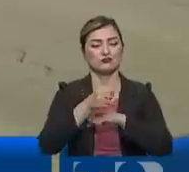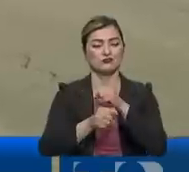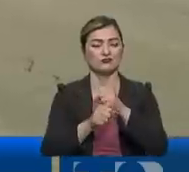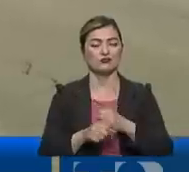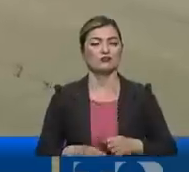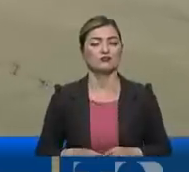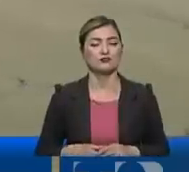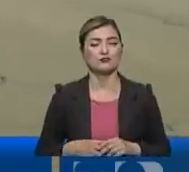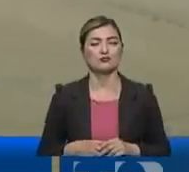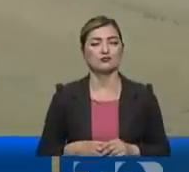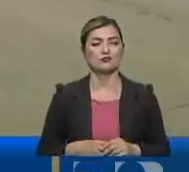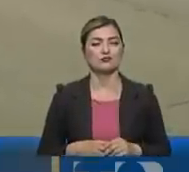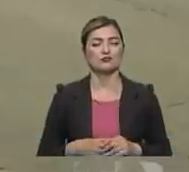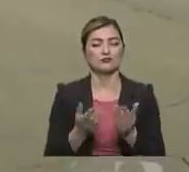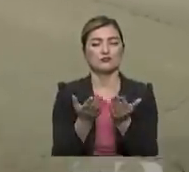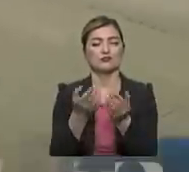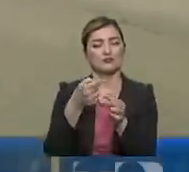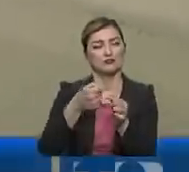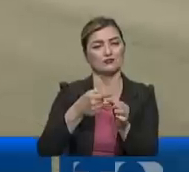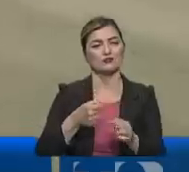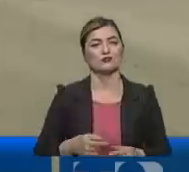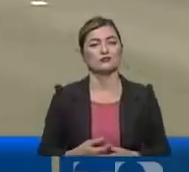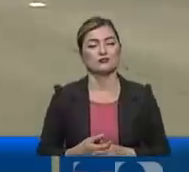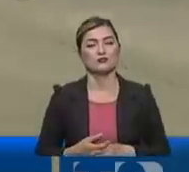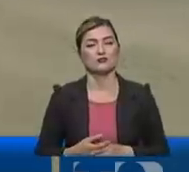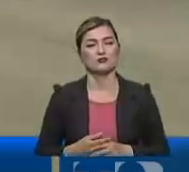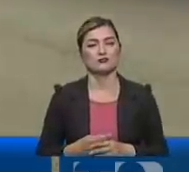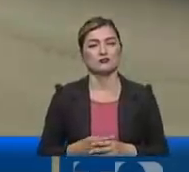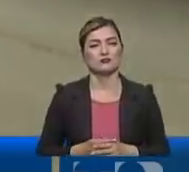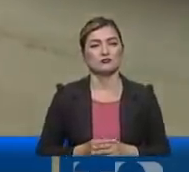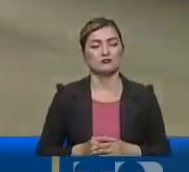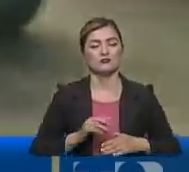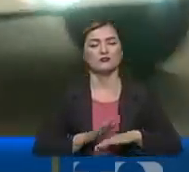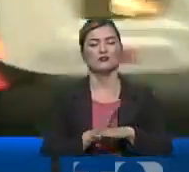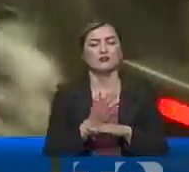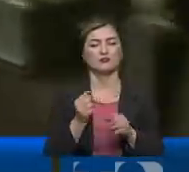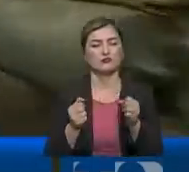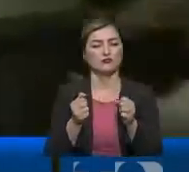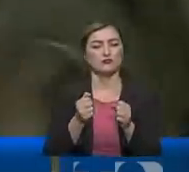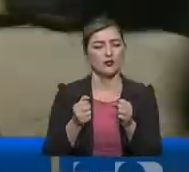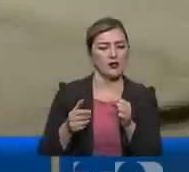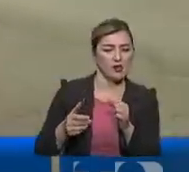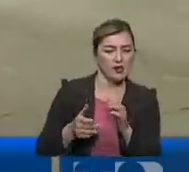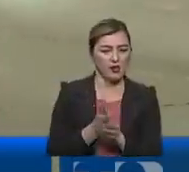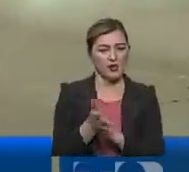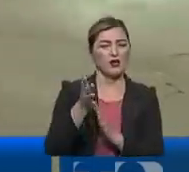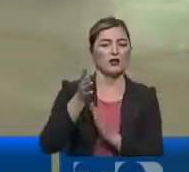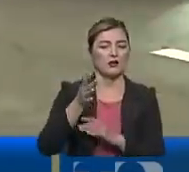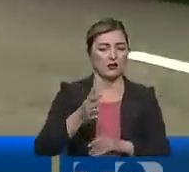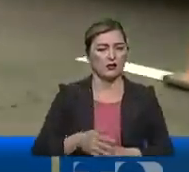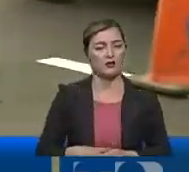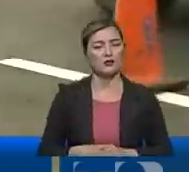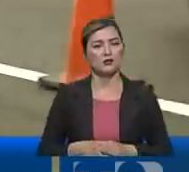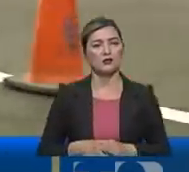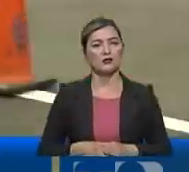año aquí en la capital, siendo la principal causa conducir a exceso de velocidad. Es